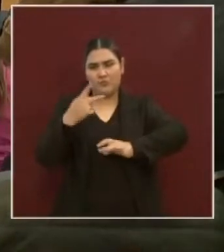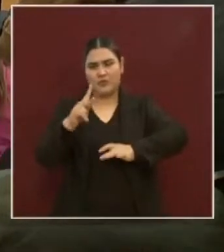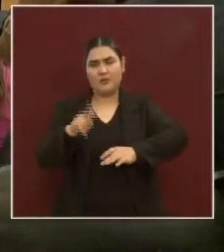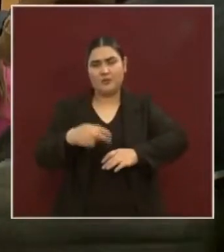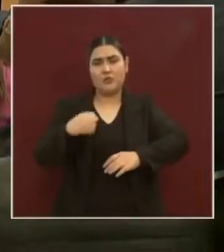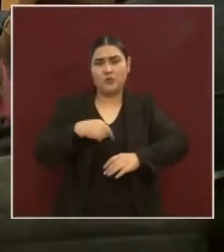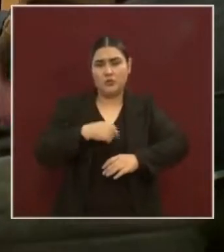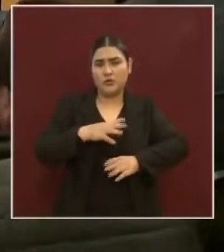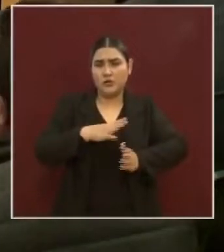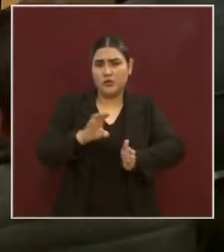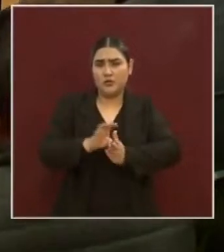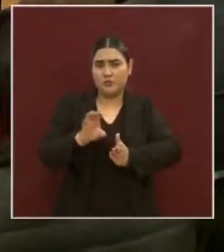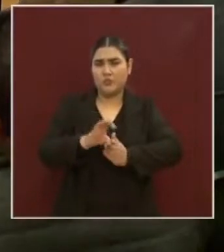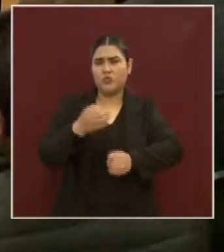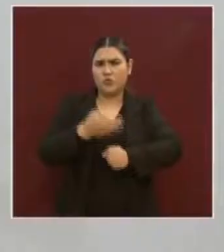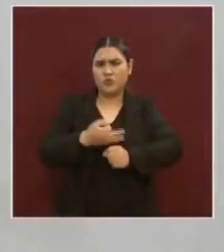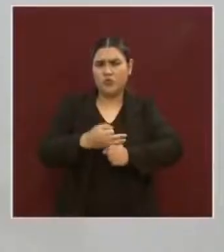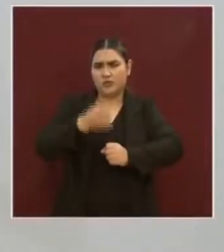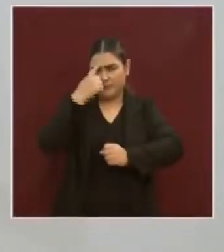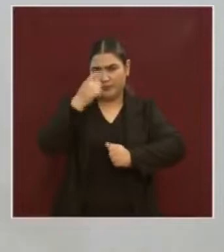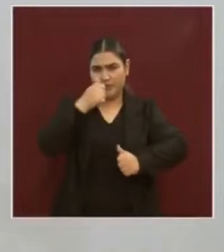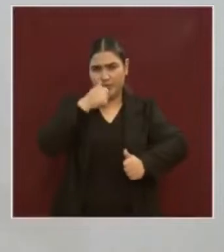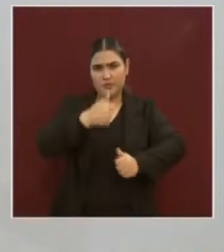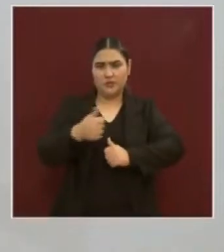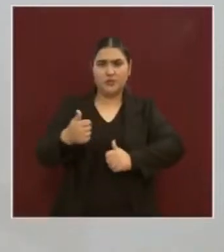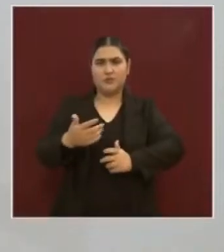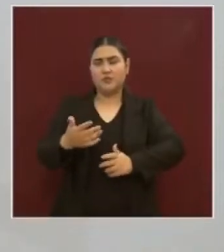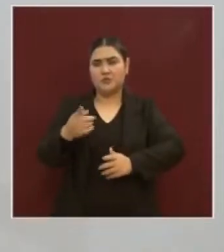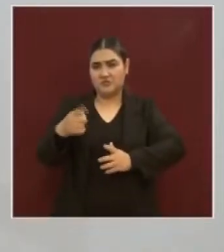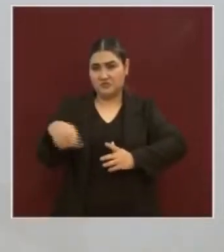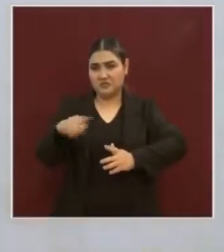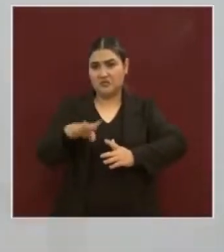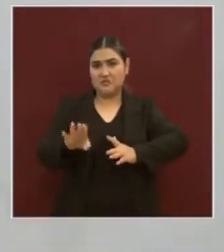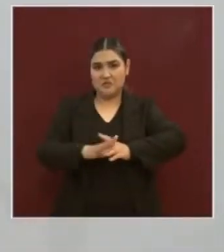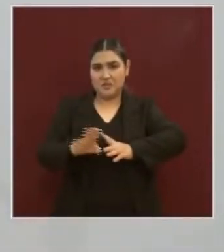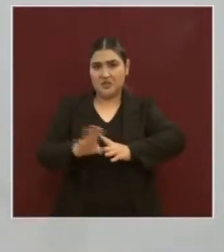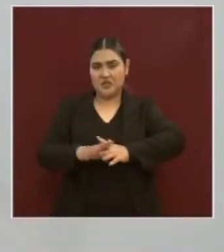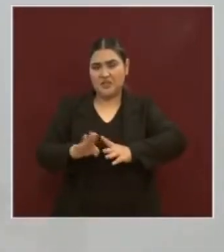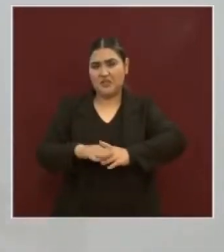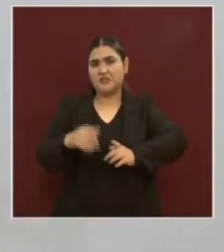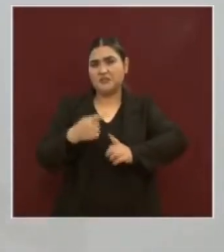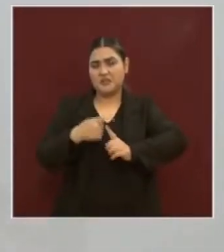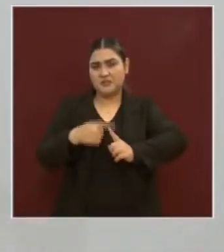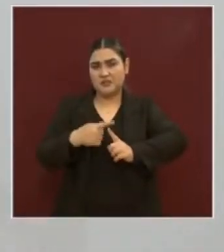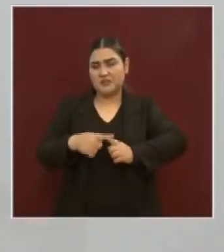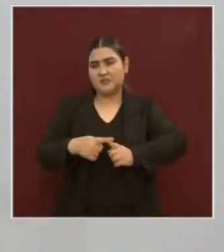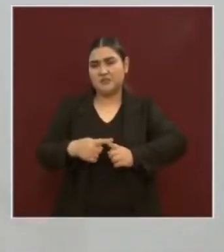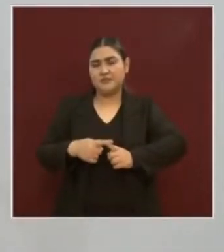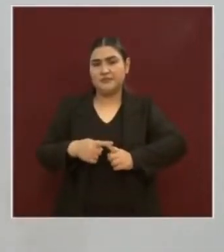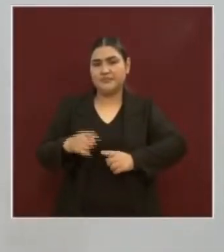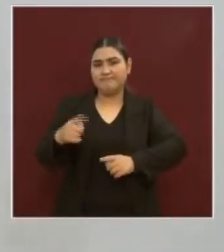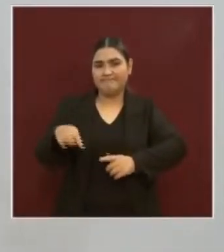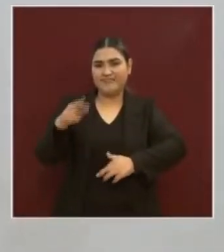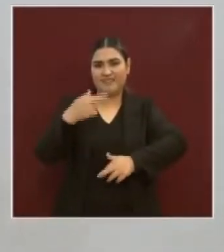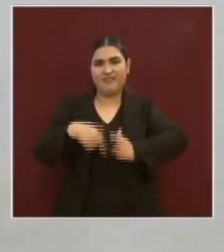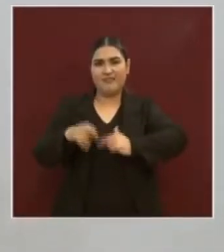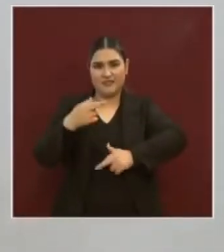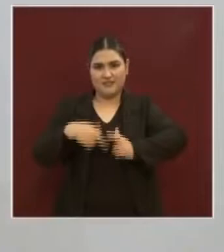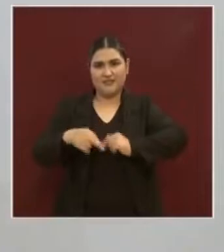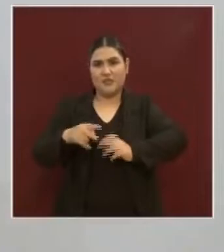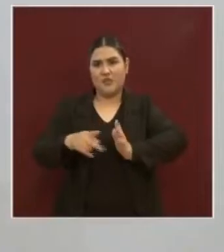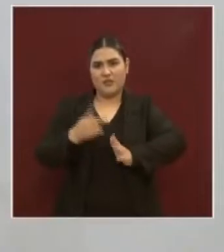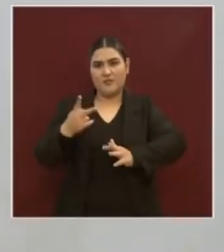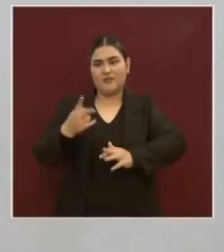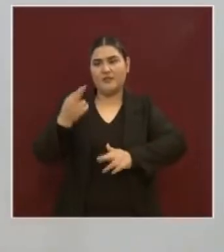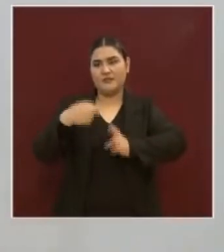capacidad adecuada para atender a los migrantes que sean regresados o